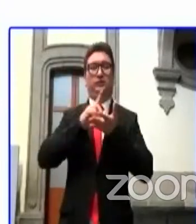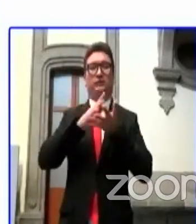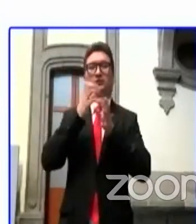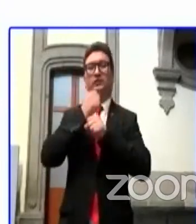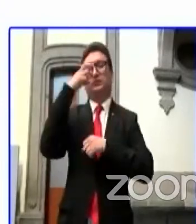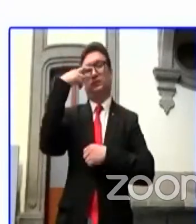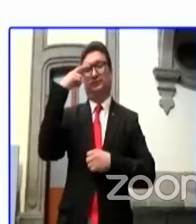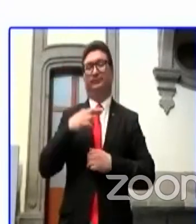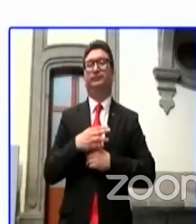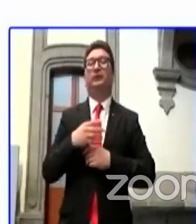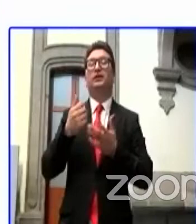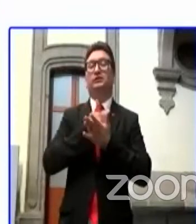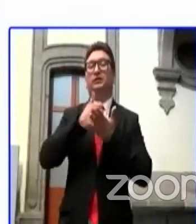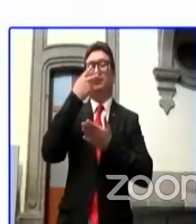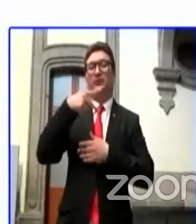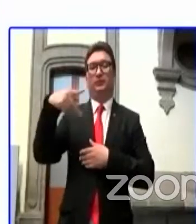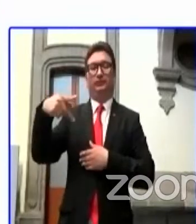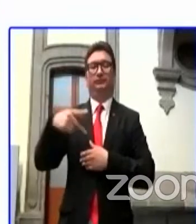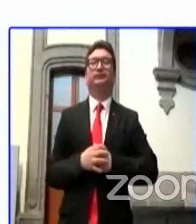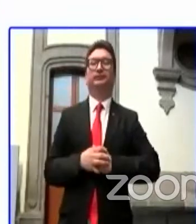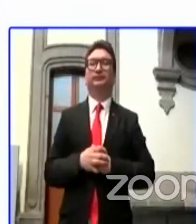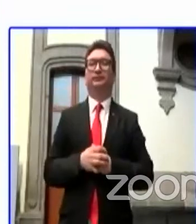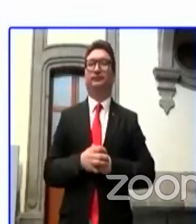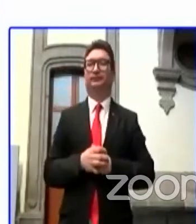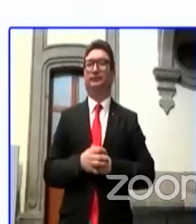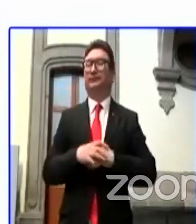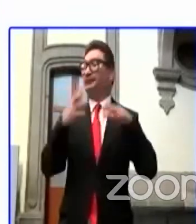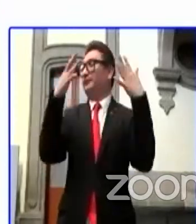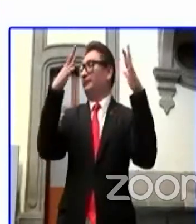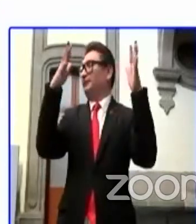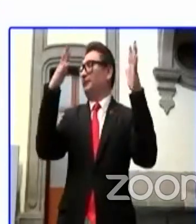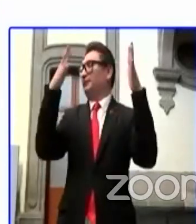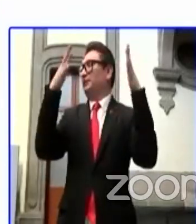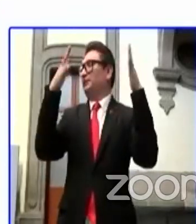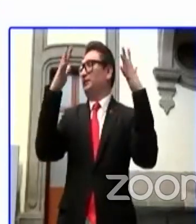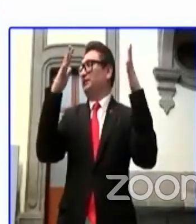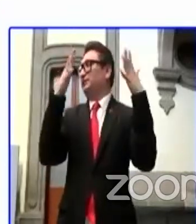con Discapacidad de la Ciudad de México.